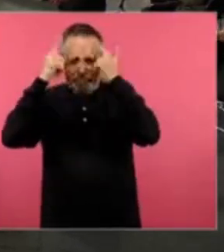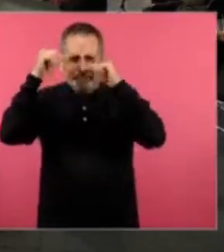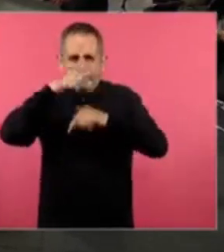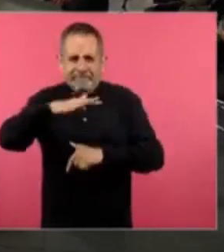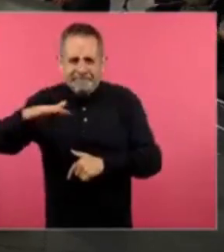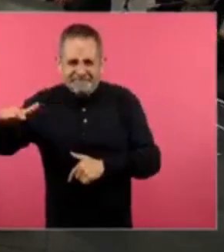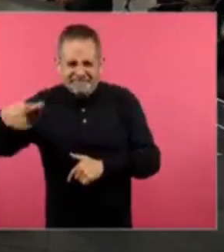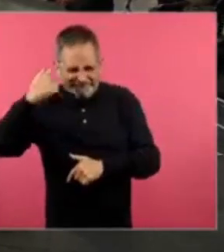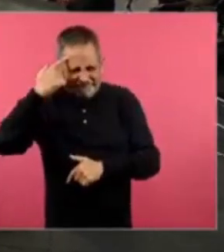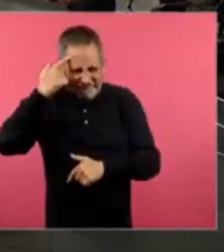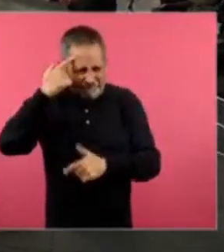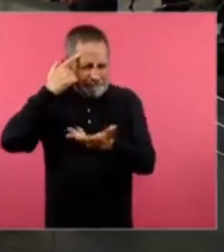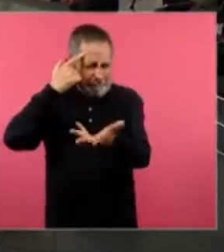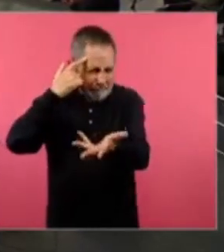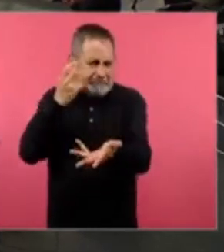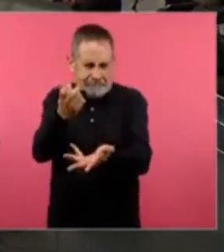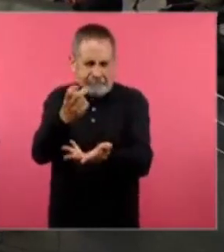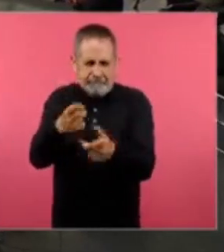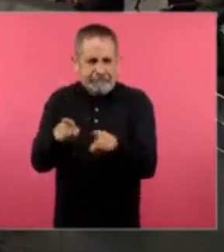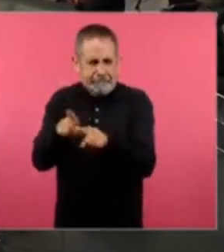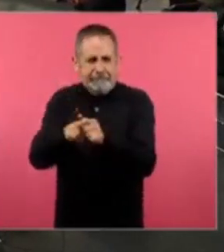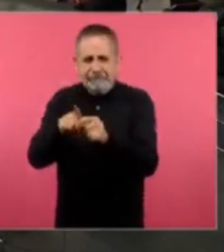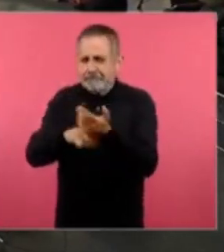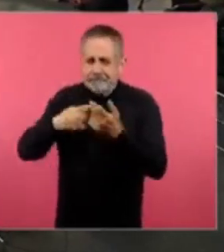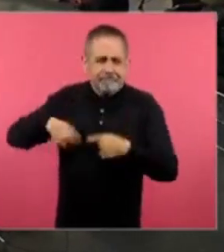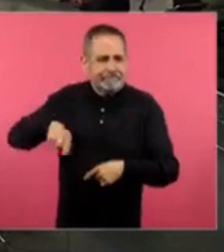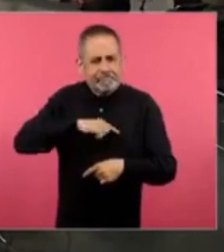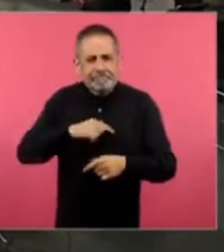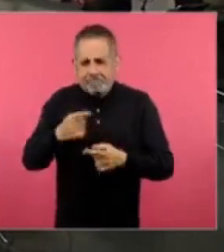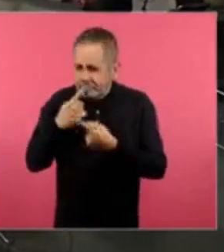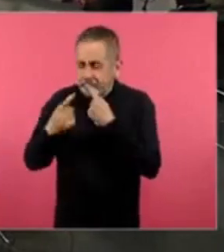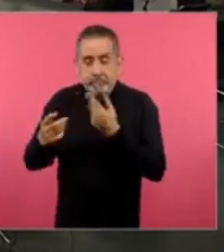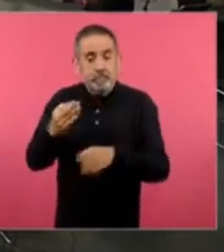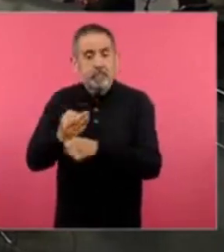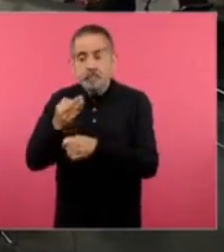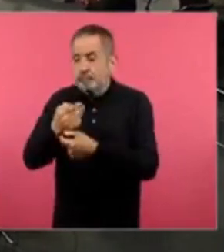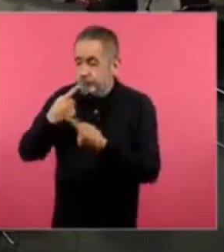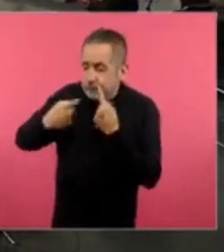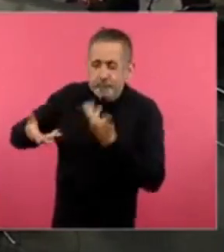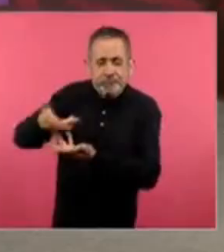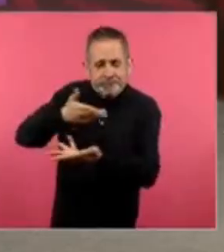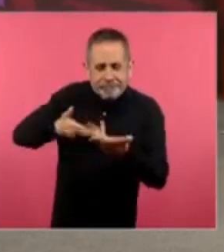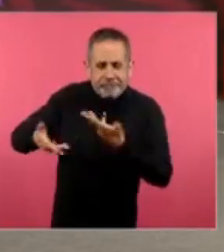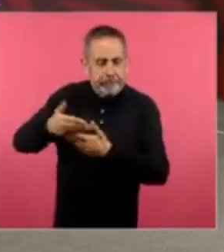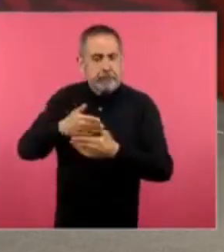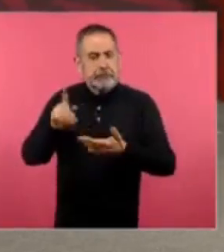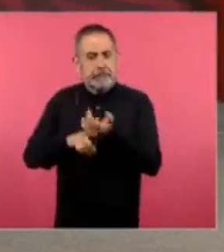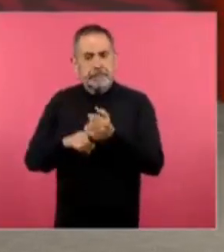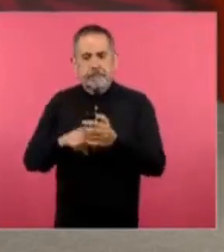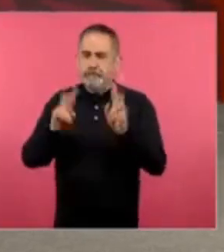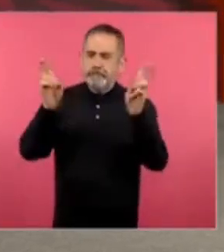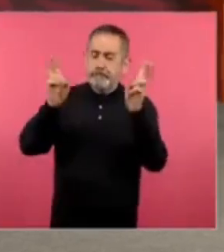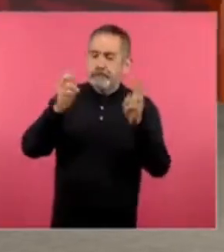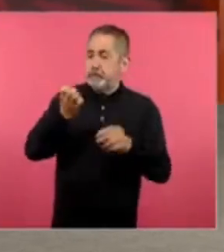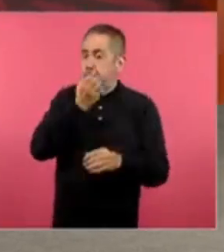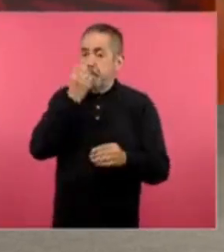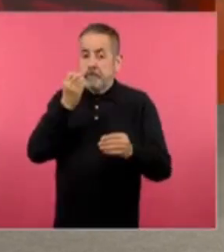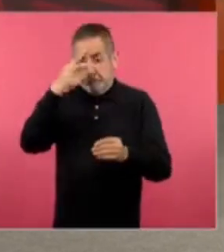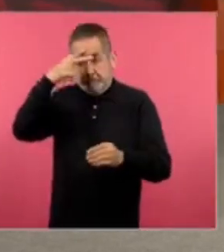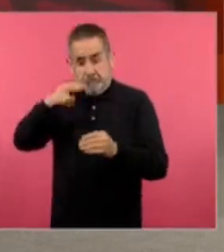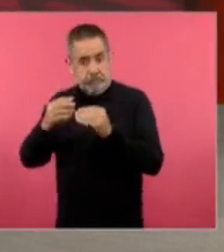hacemos. Y ahora la democracia circular que la nueva escuela mexicana nos